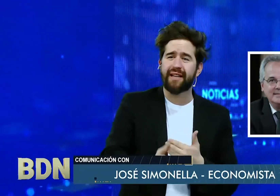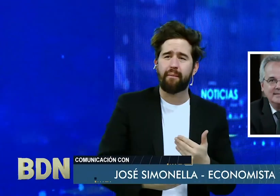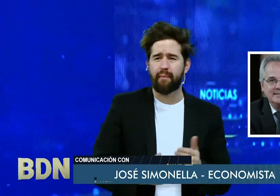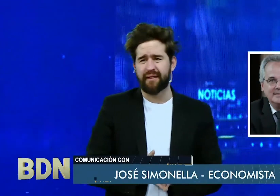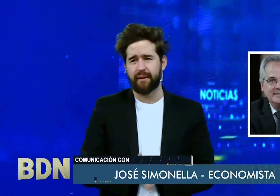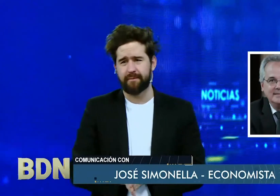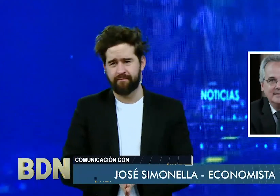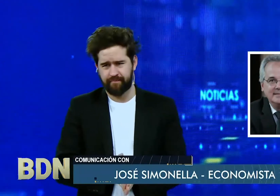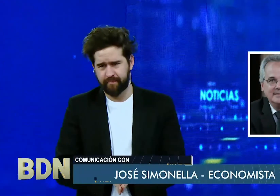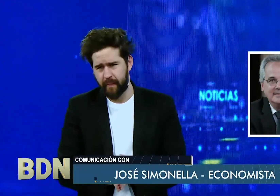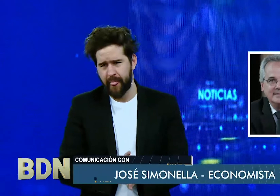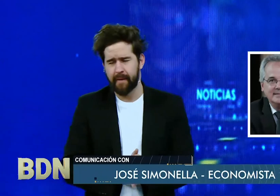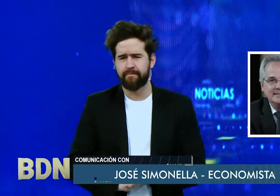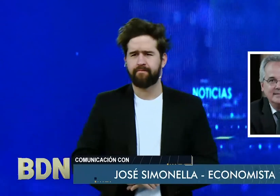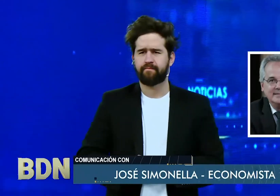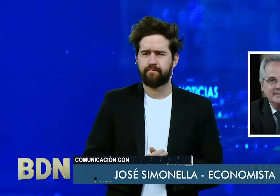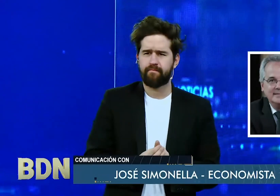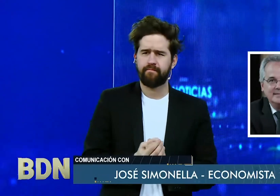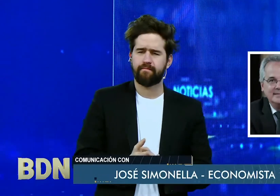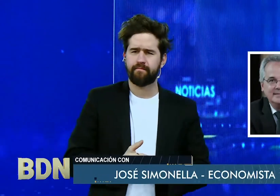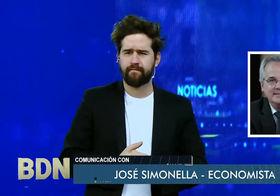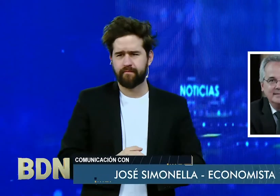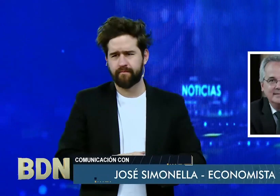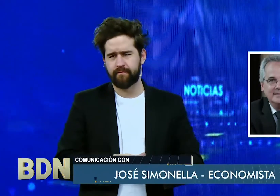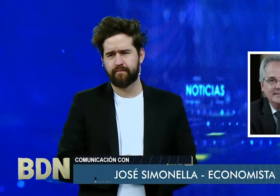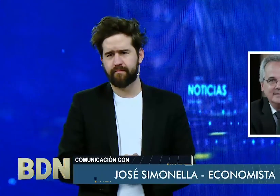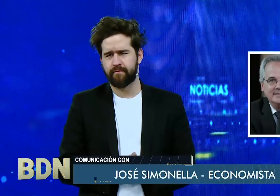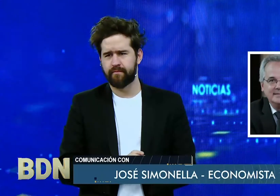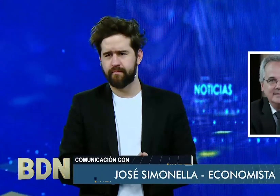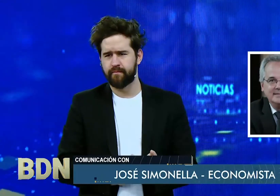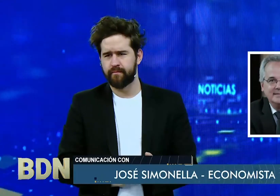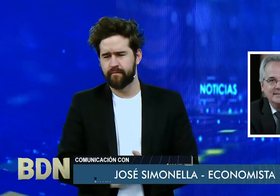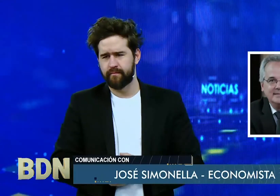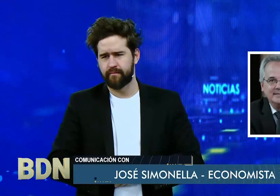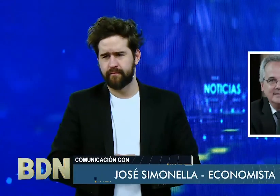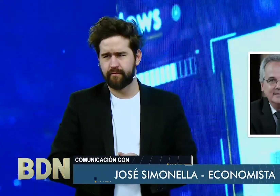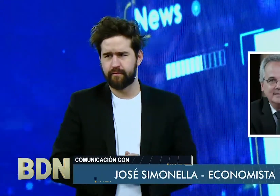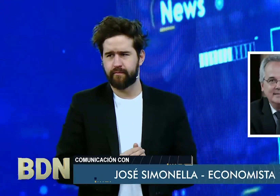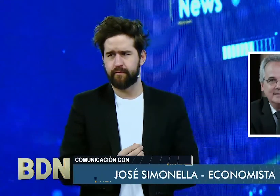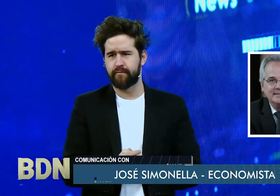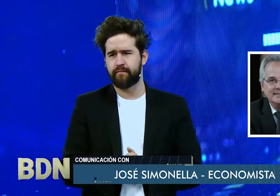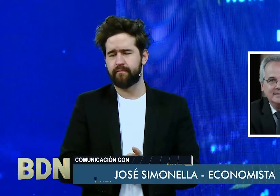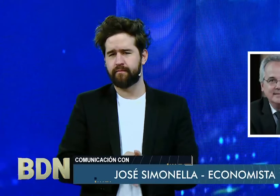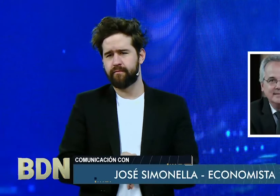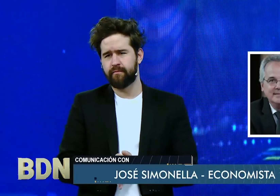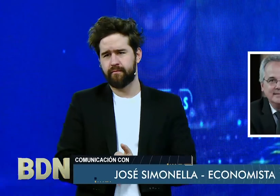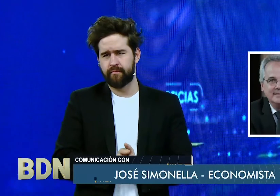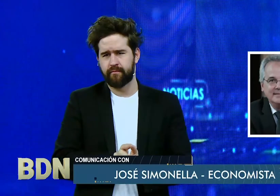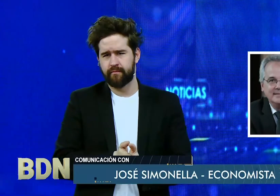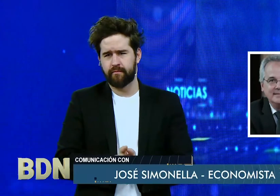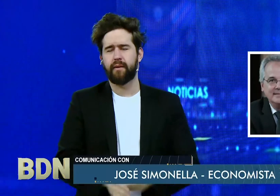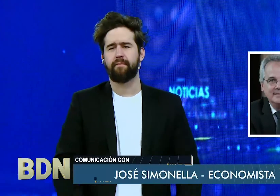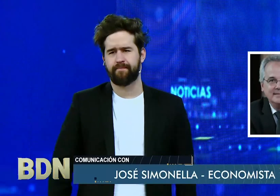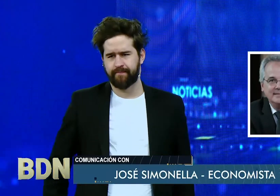pueden ser las perspectivas. A ver, las perspectivas de que se cumplan las condiciones pactadas con el fondo son de baja